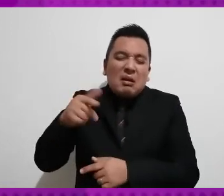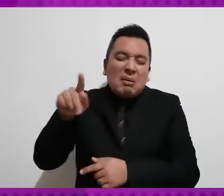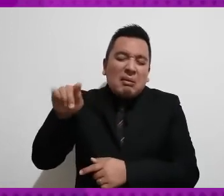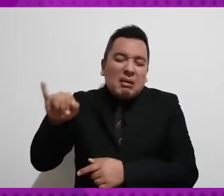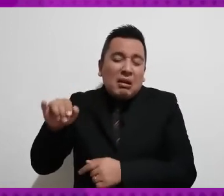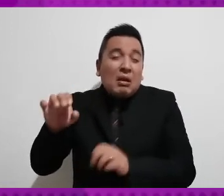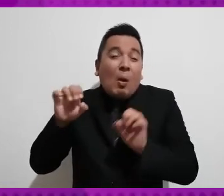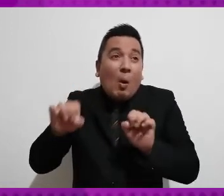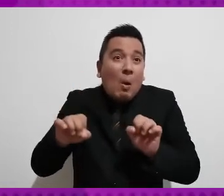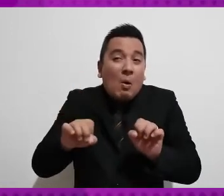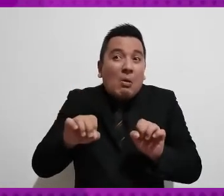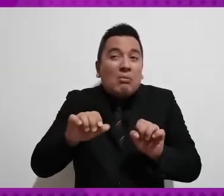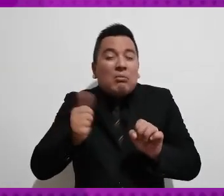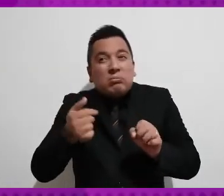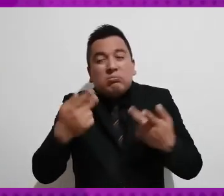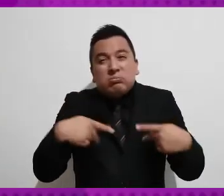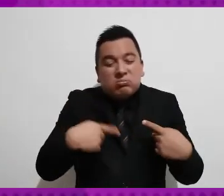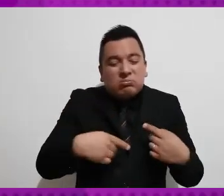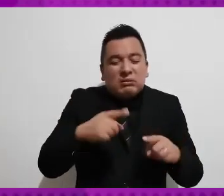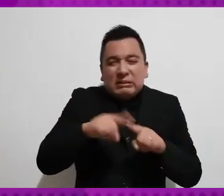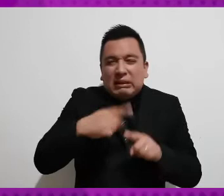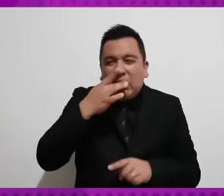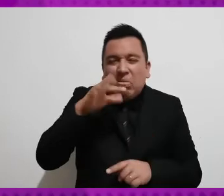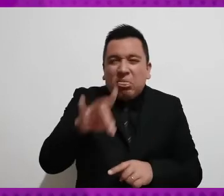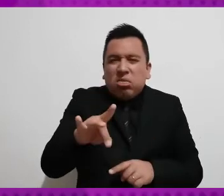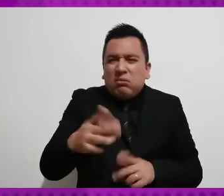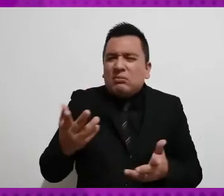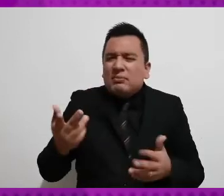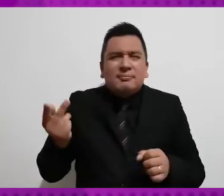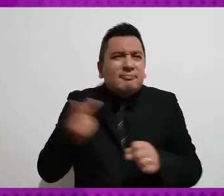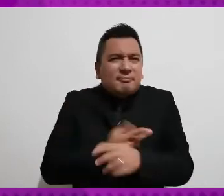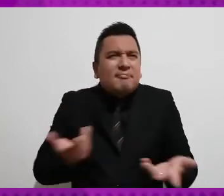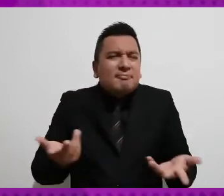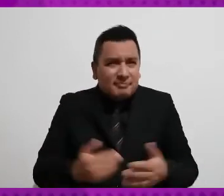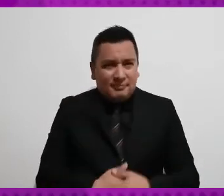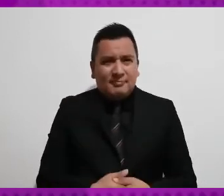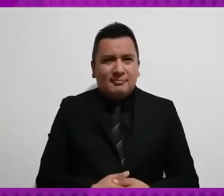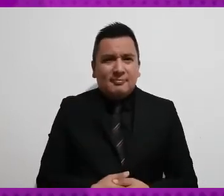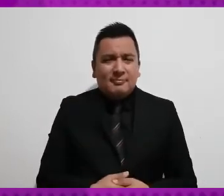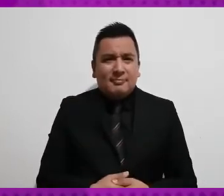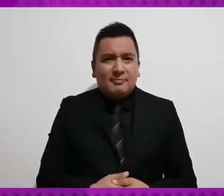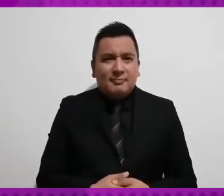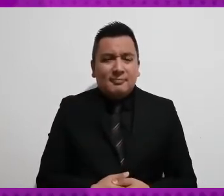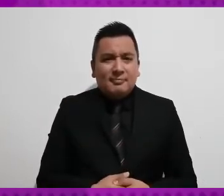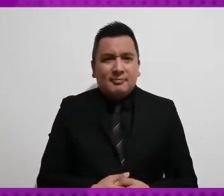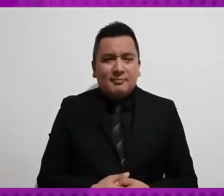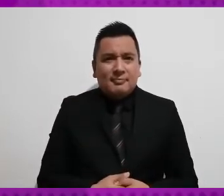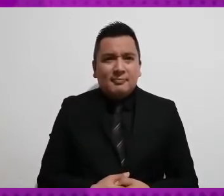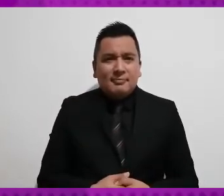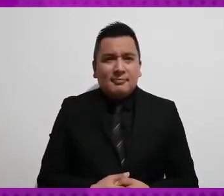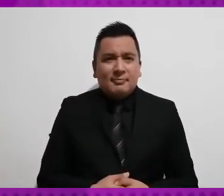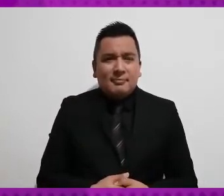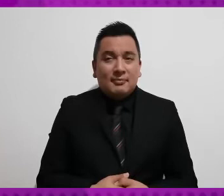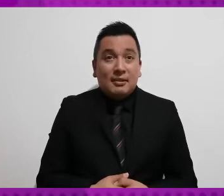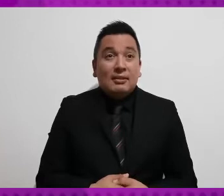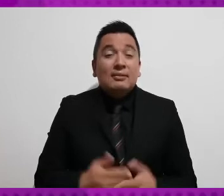que fuera. ¿Qué es lo que pasa en este caso de discriminación por género, por sexo, por preferencia sexual? ¿Cómo